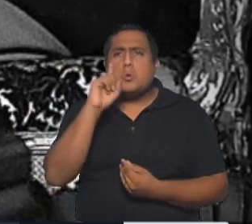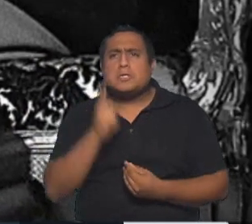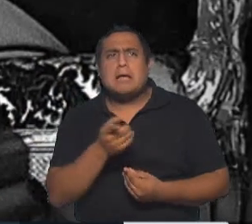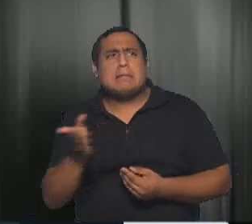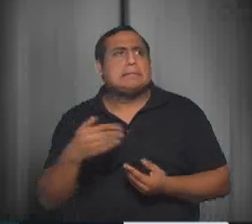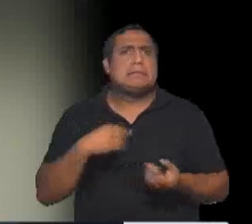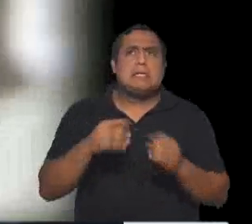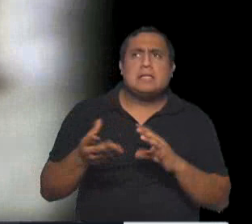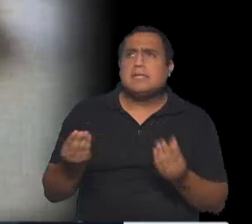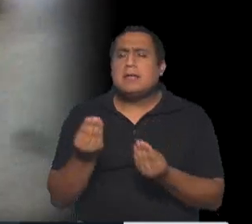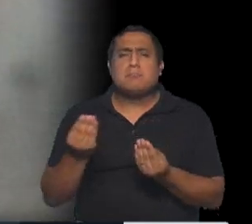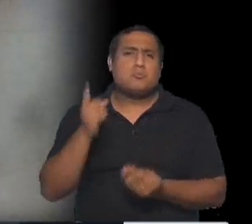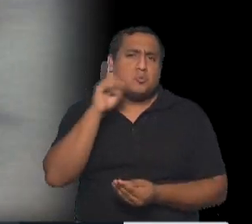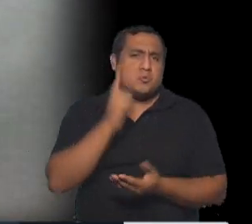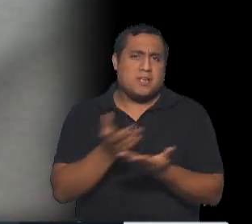ir.